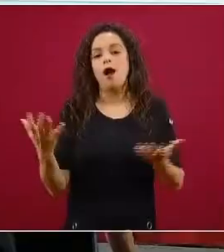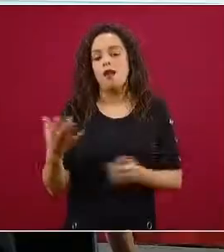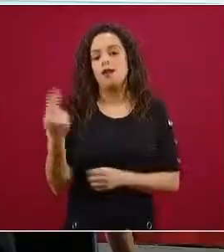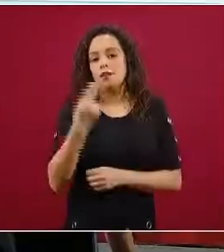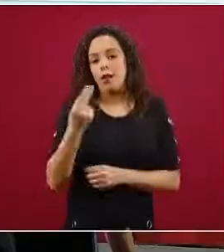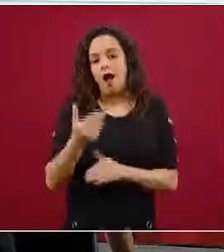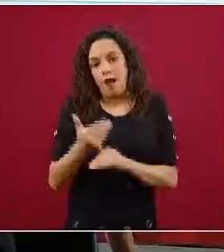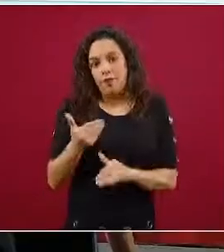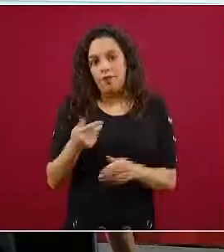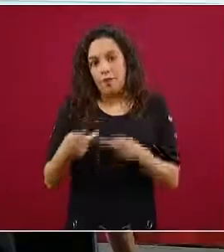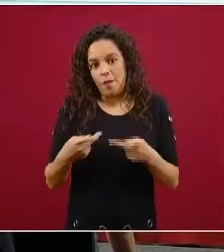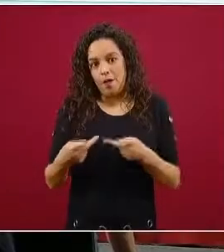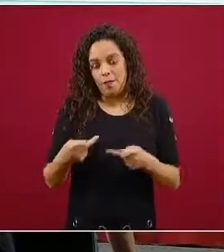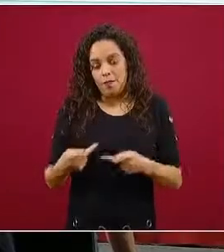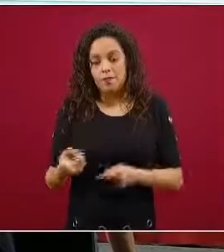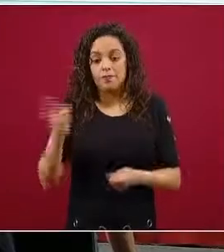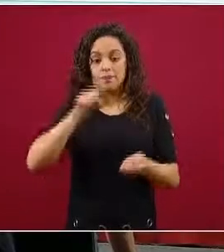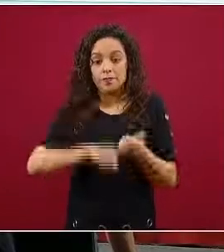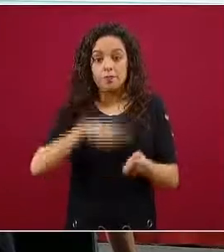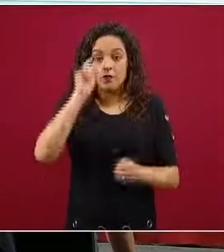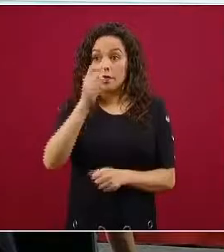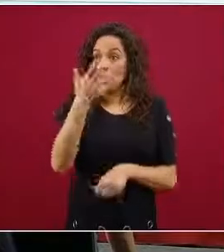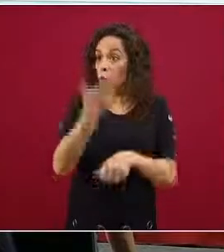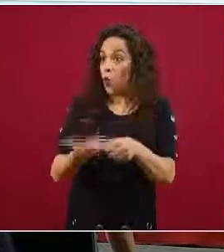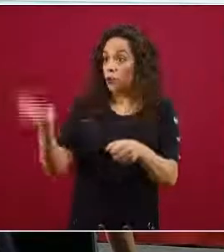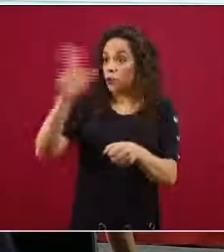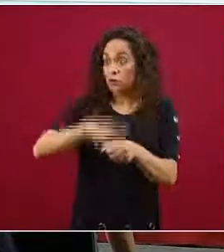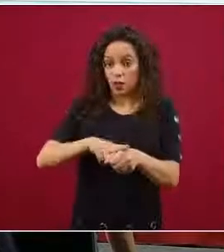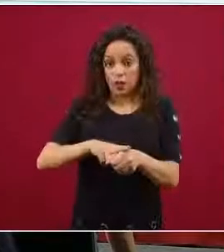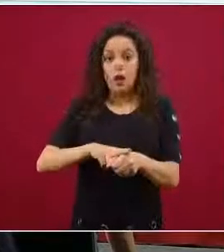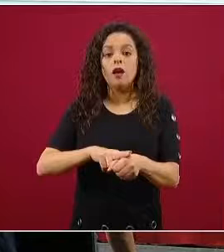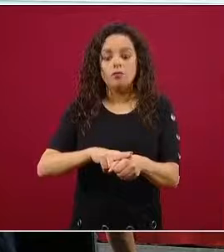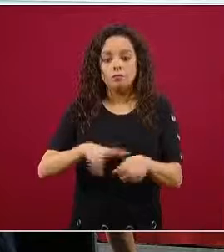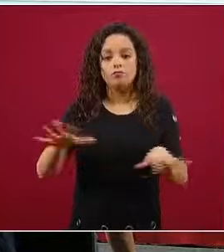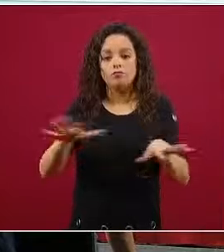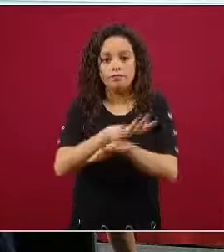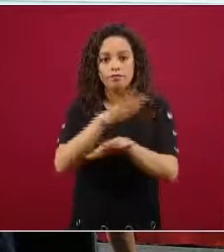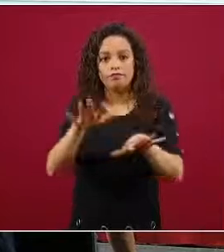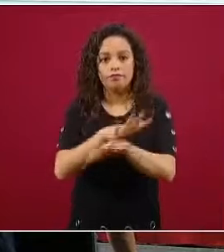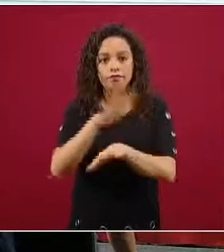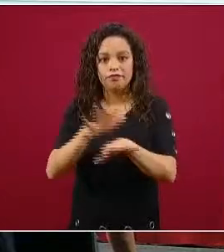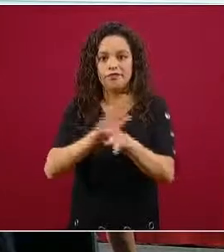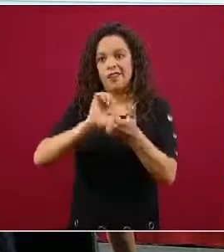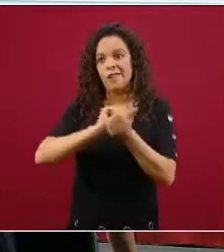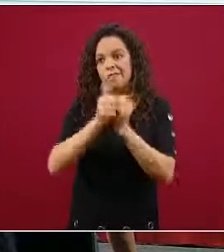las unidades hospitalarias en algunos casos se han modificado, por lo tanto este